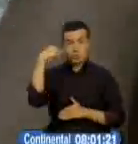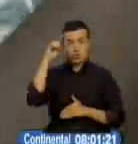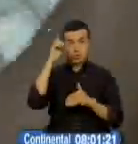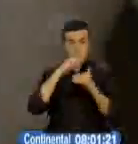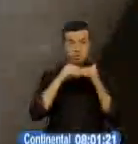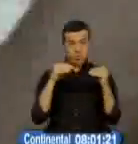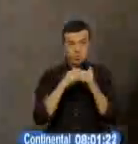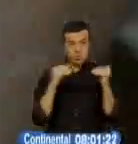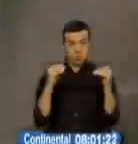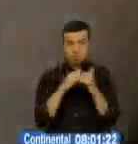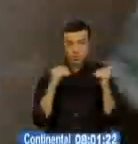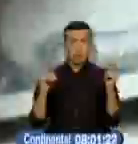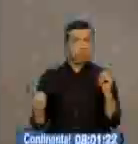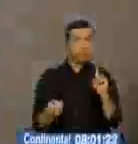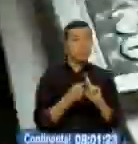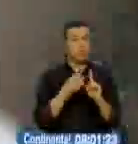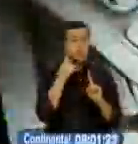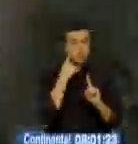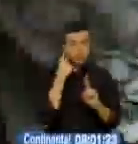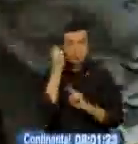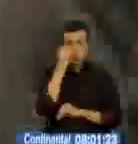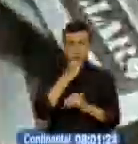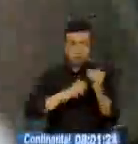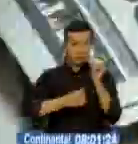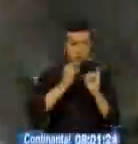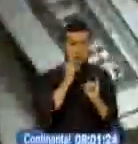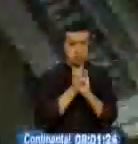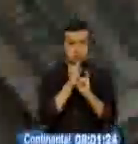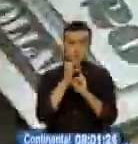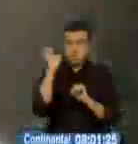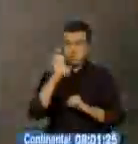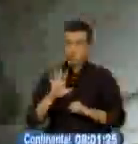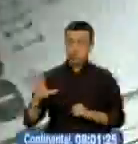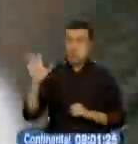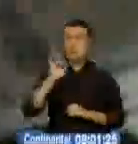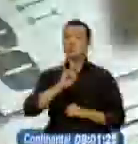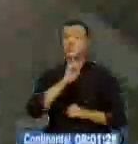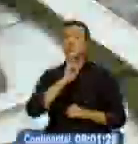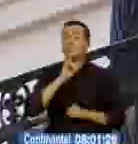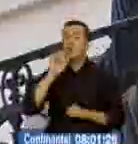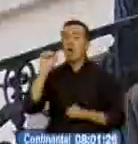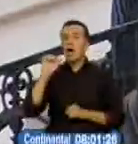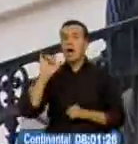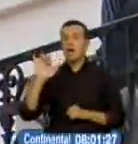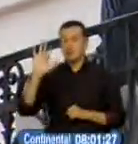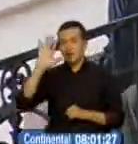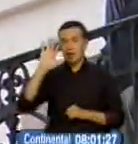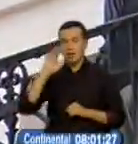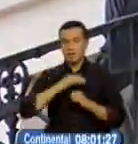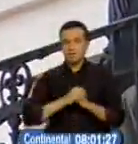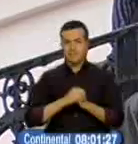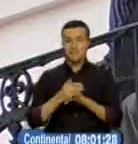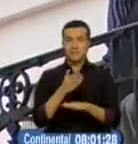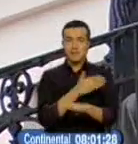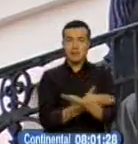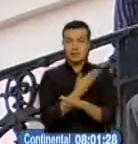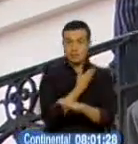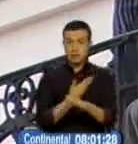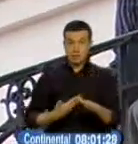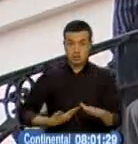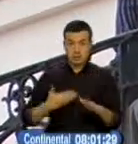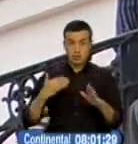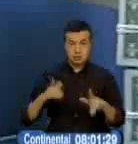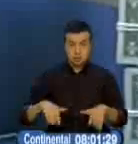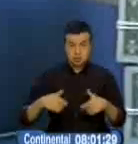dólares, realizada principalmente por inversiones institucionales de Europa, Estados Unidos y Asia. Recientemente, el primer mandatario expresó que su